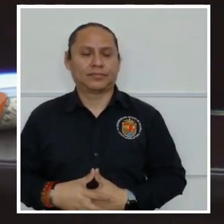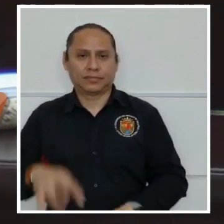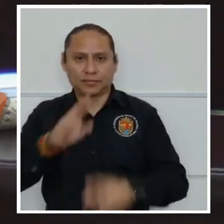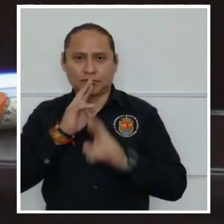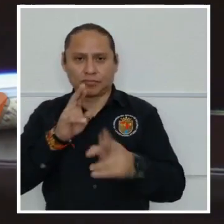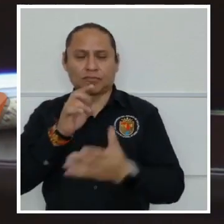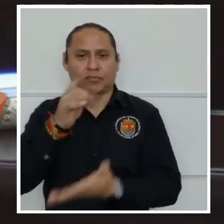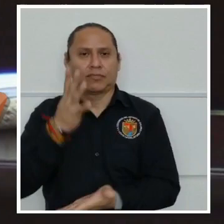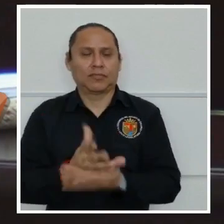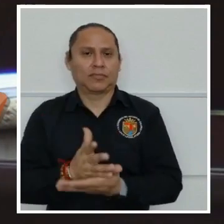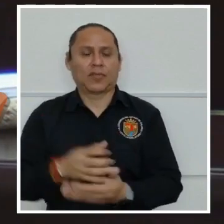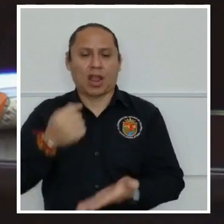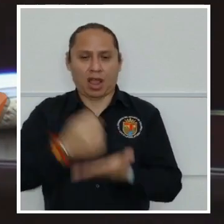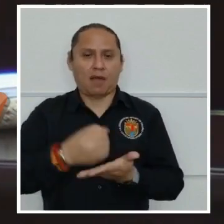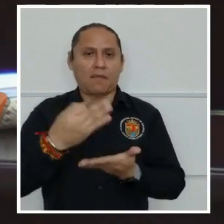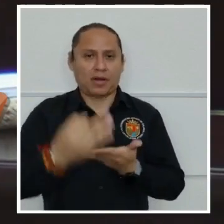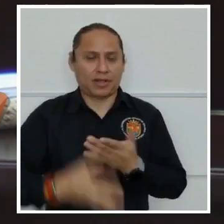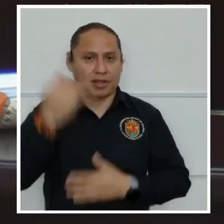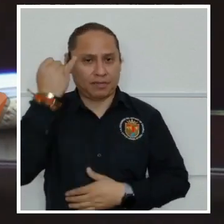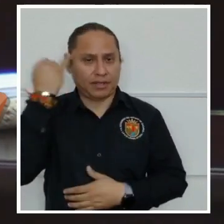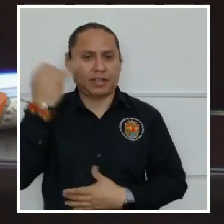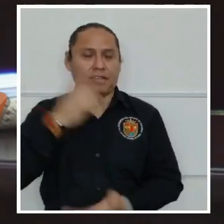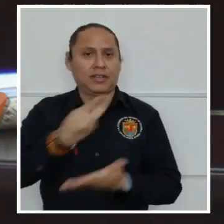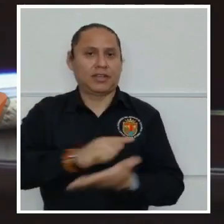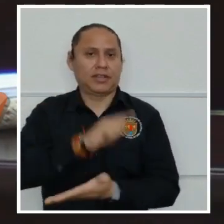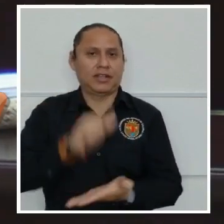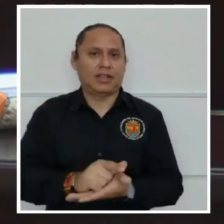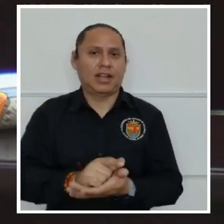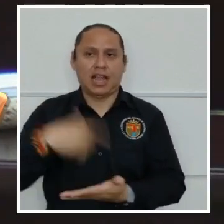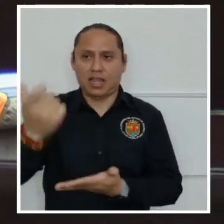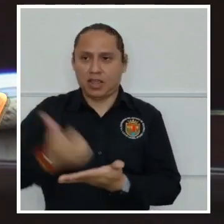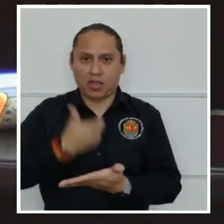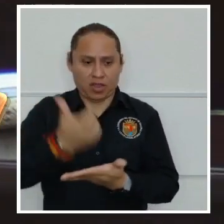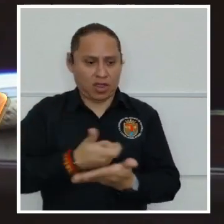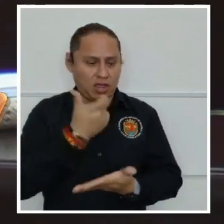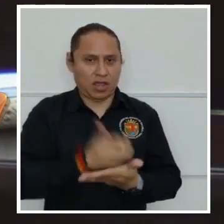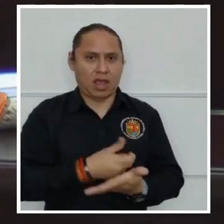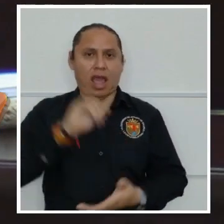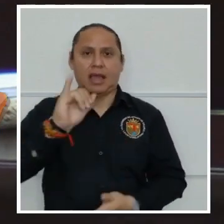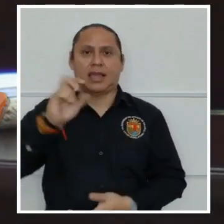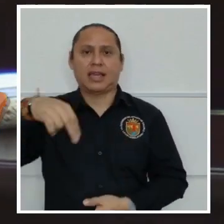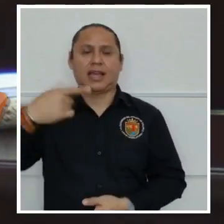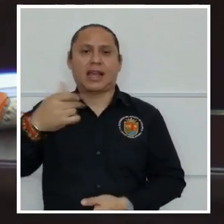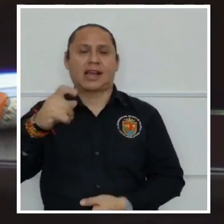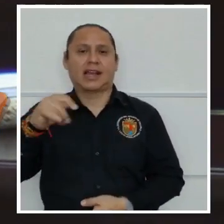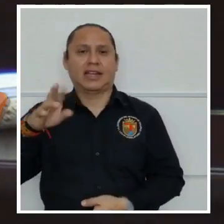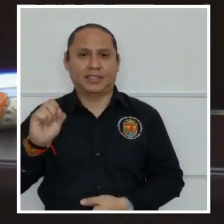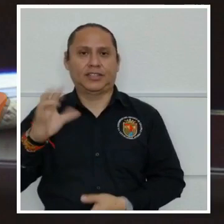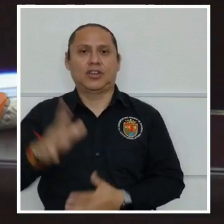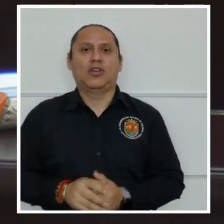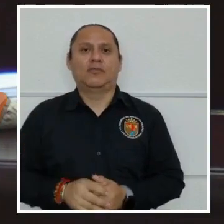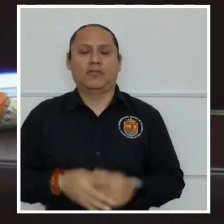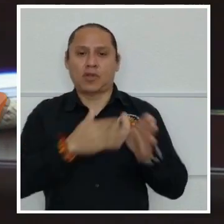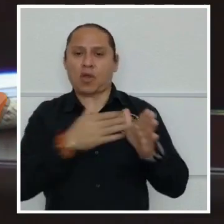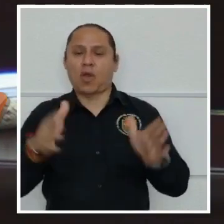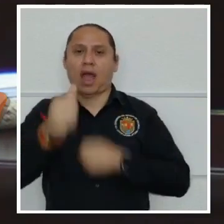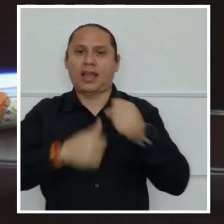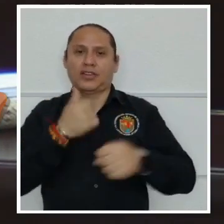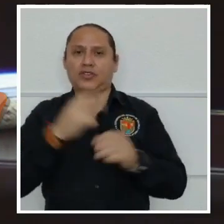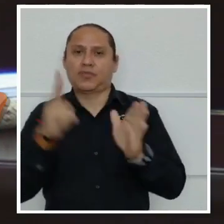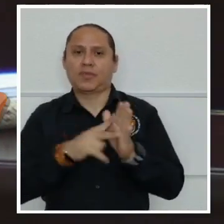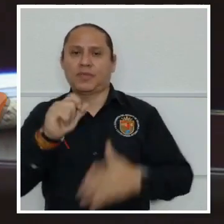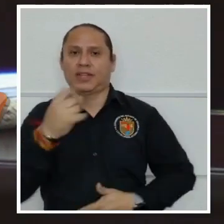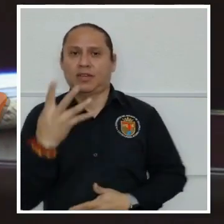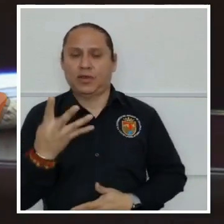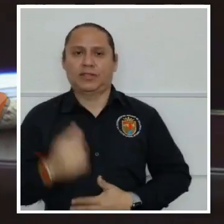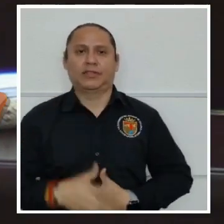Resolutivo único es de aprobarse la iniciativa de la Ley de Ingresos del Estado de Chiapas por el ejercicio fiscal